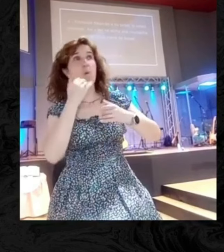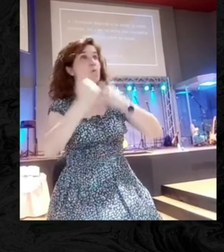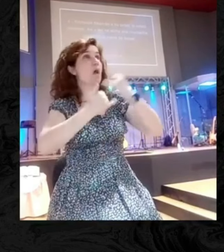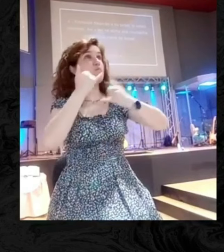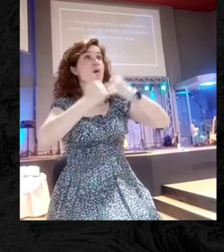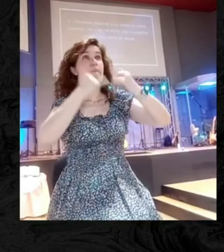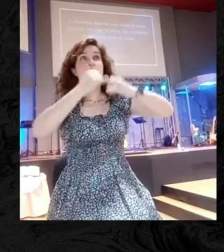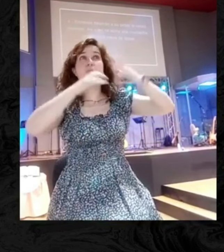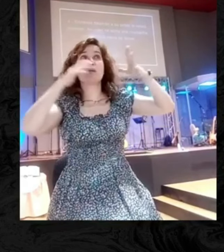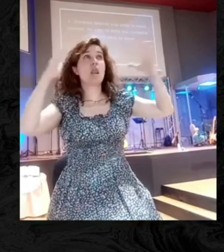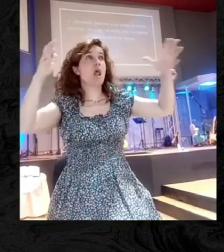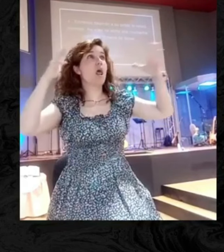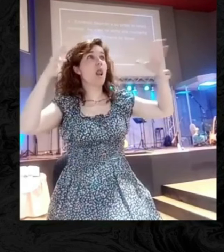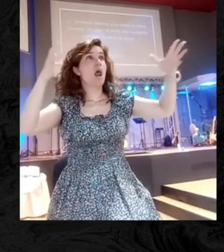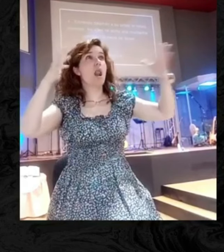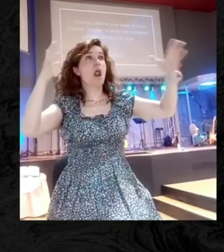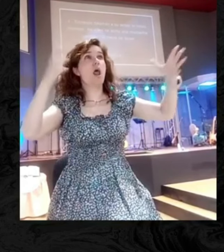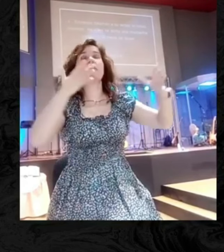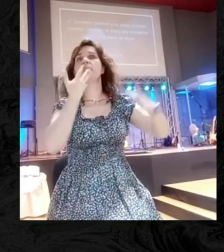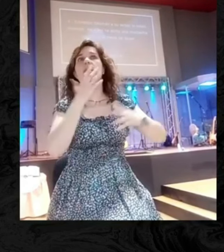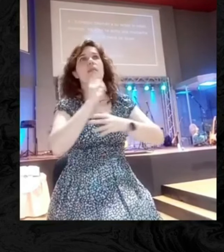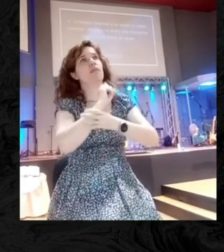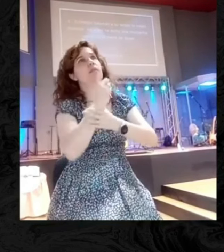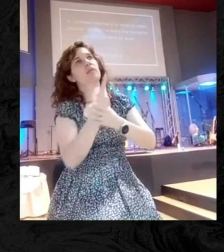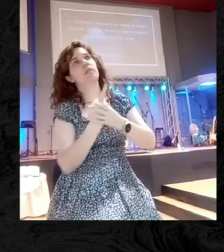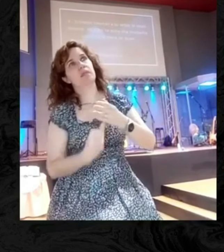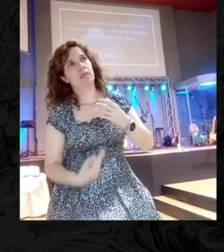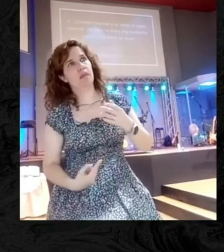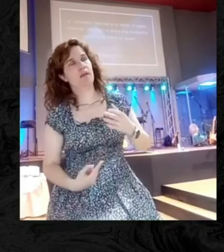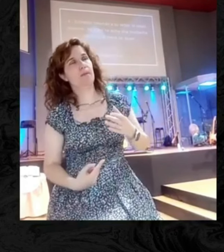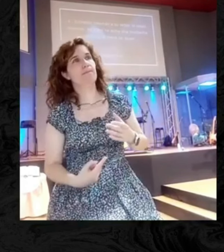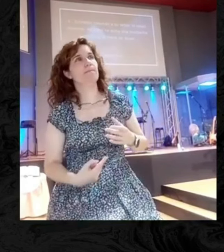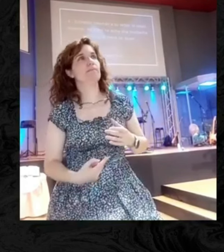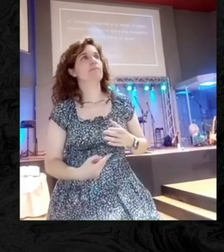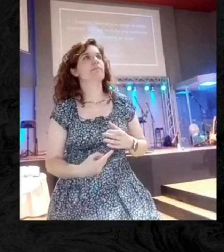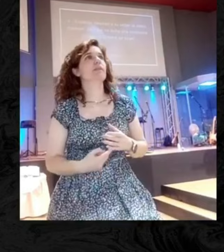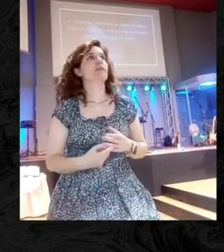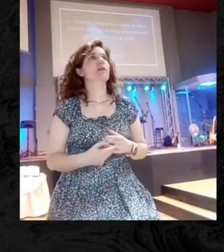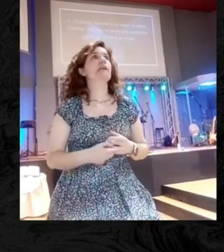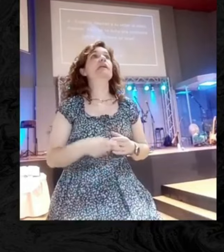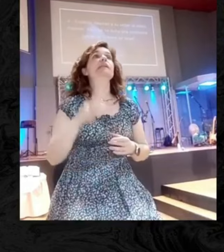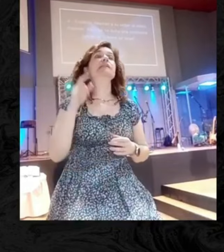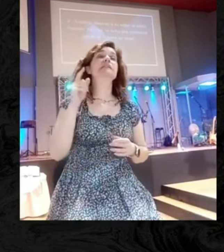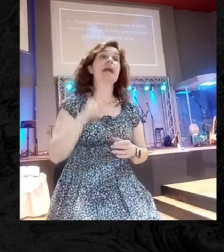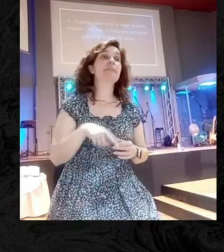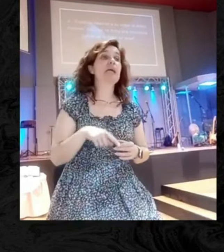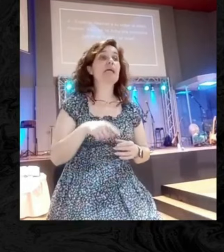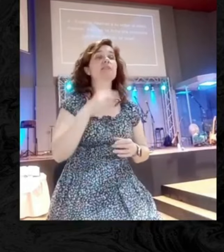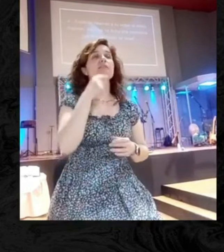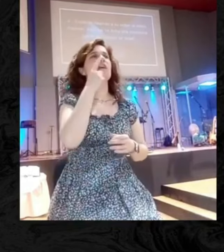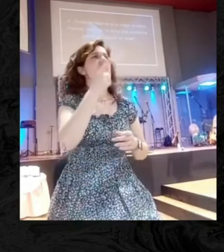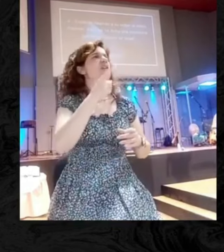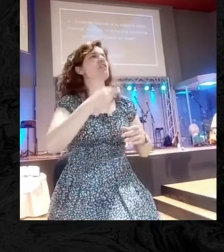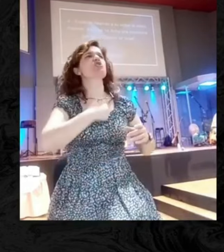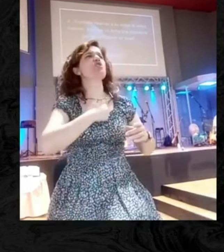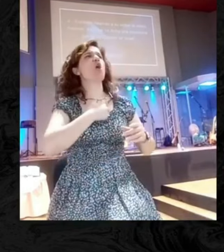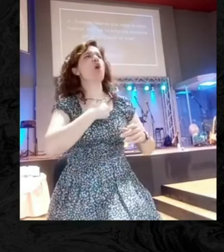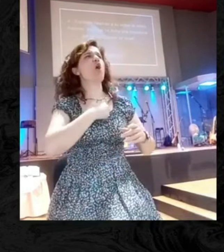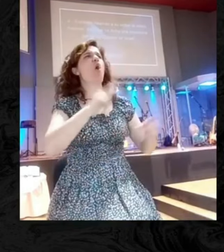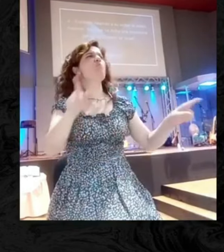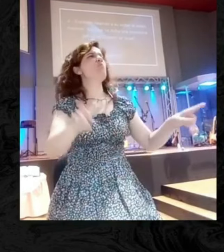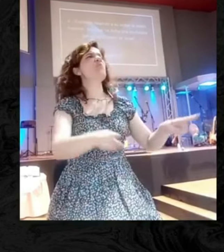levantas de la oración y has creído y de todas maneras también he dicho bueno señor pase lo que pase me da igual